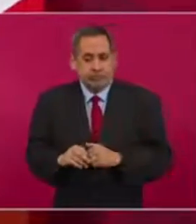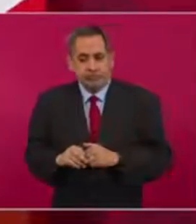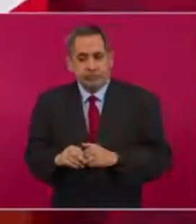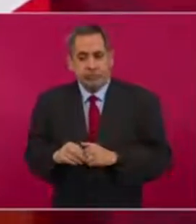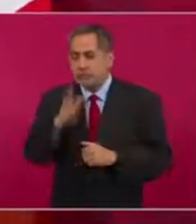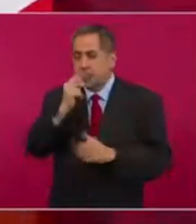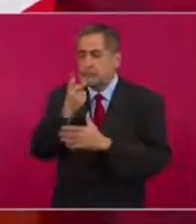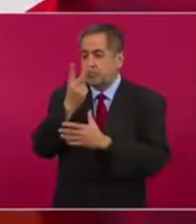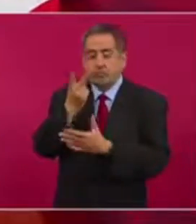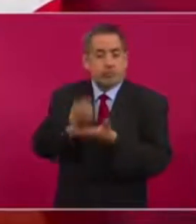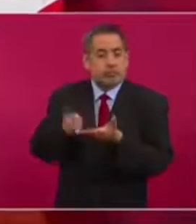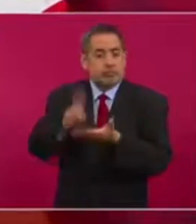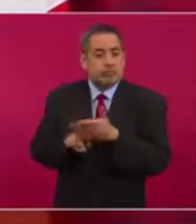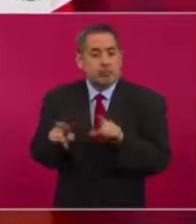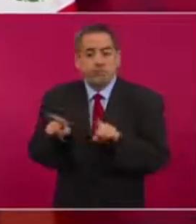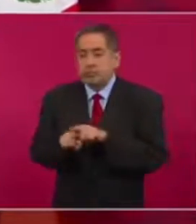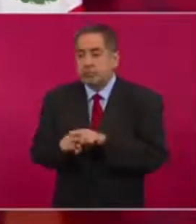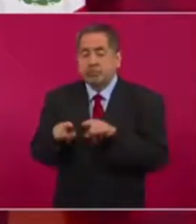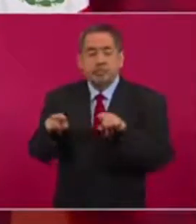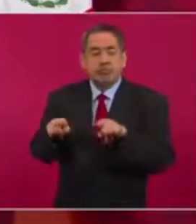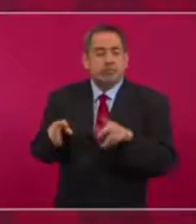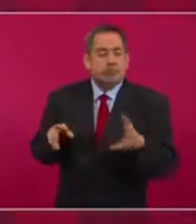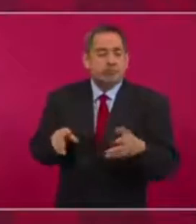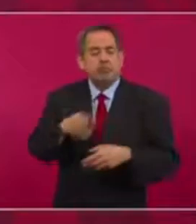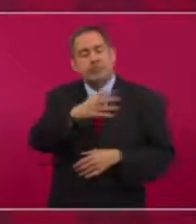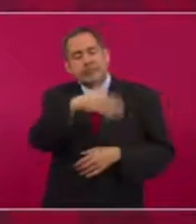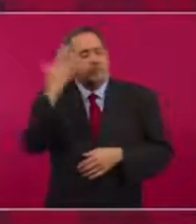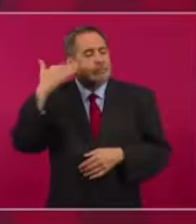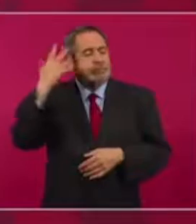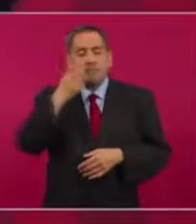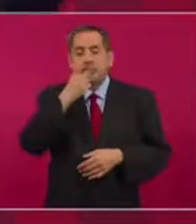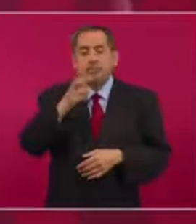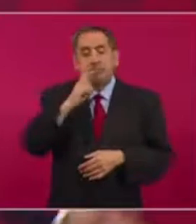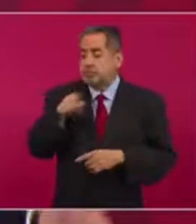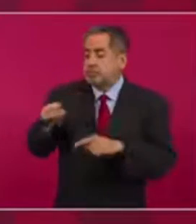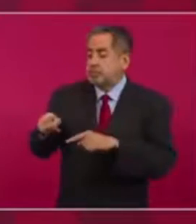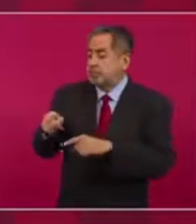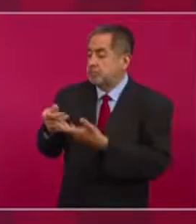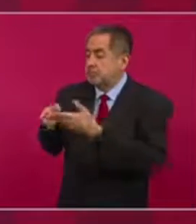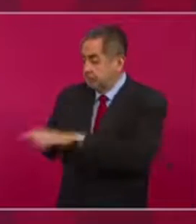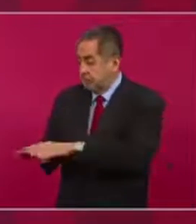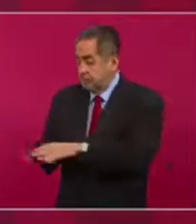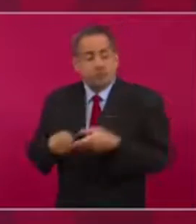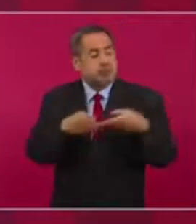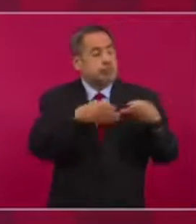el aeropuerto, cerrar el aeropuerto actual y el de Santa Lucía.